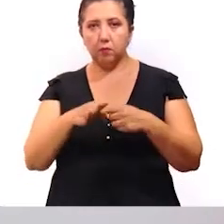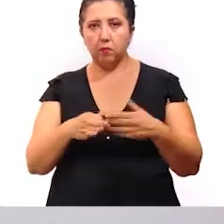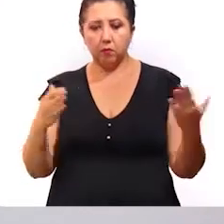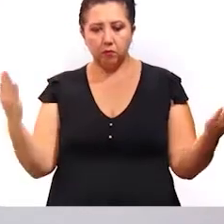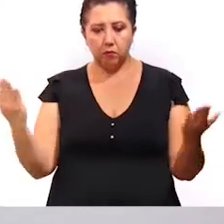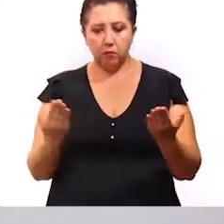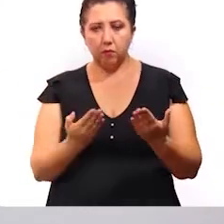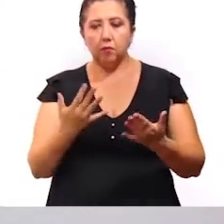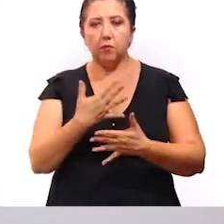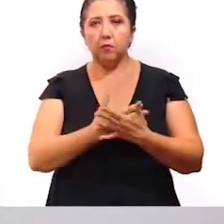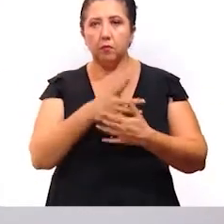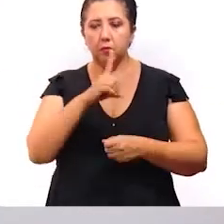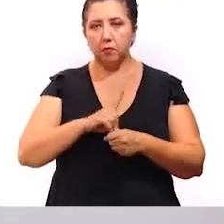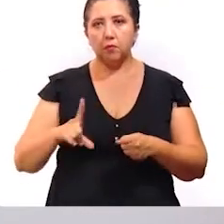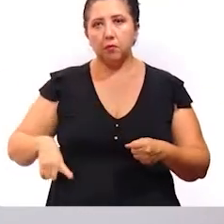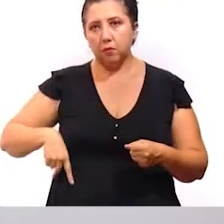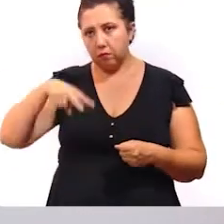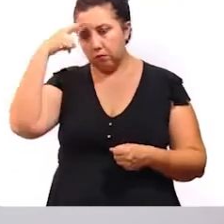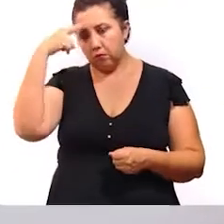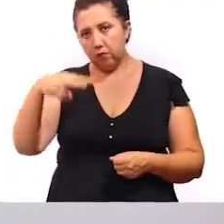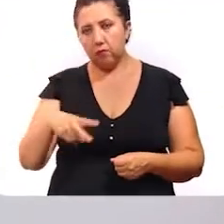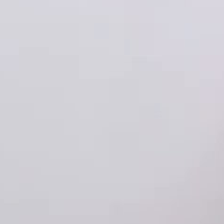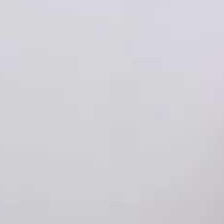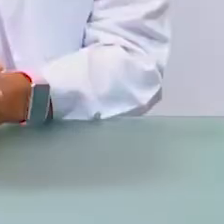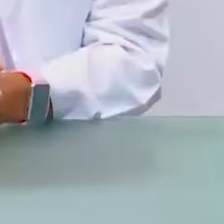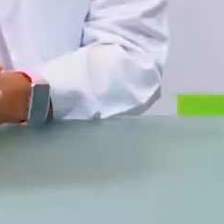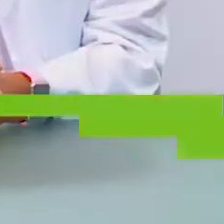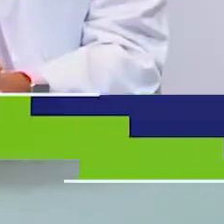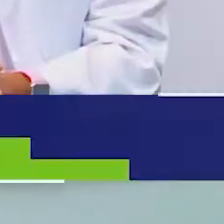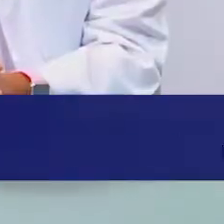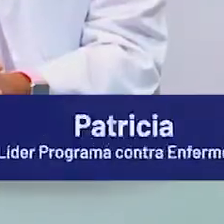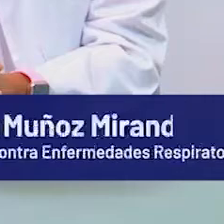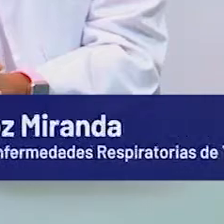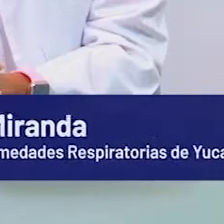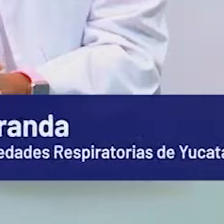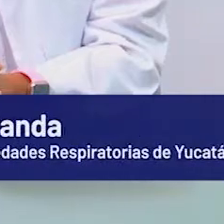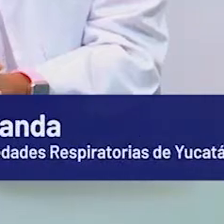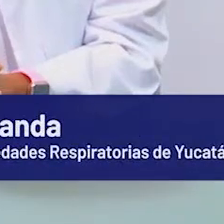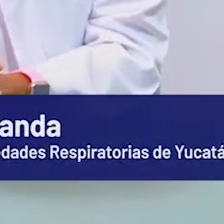el semáforo quincenal del gobierno federal. Ese es el informe del día de hoy, doctora.